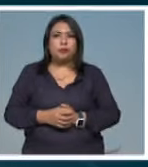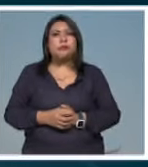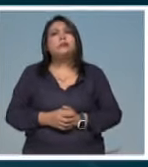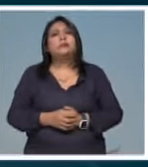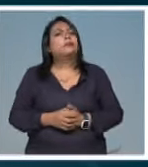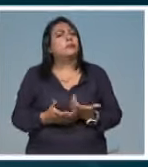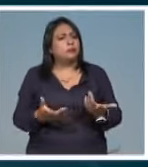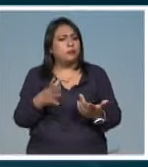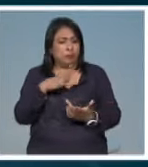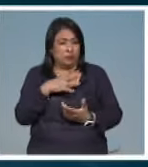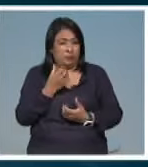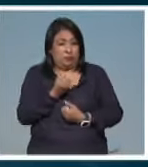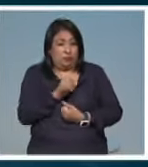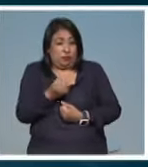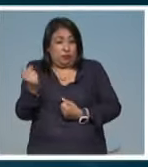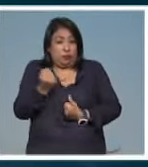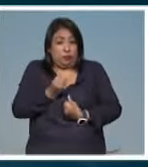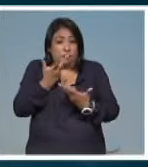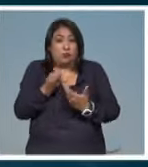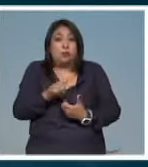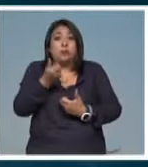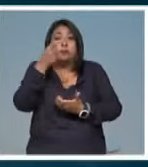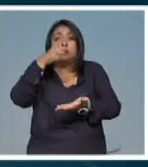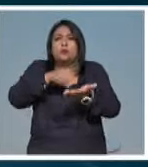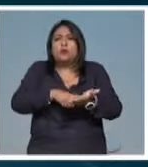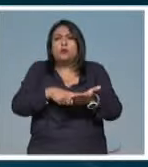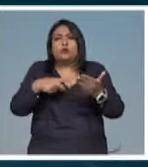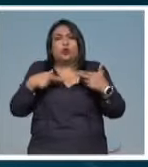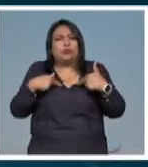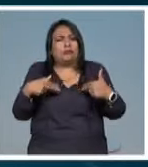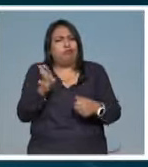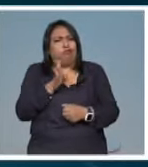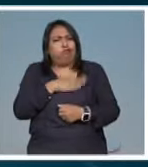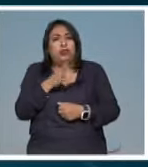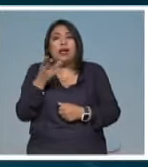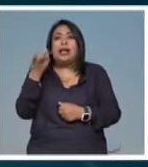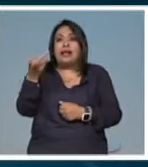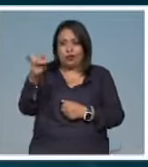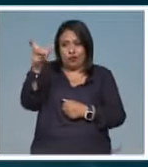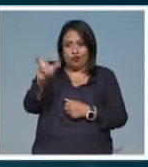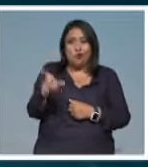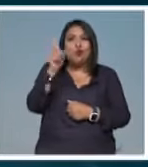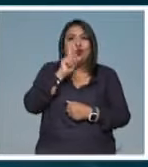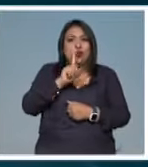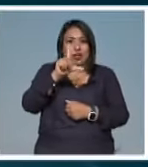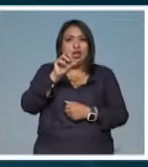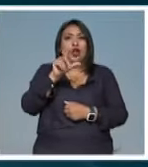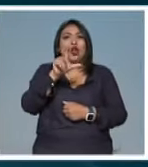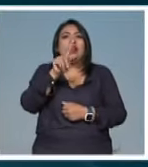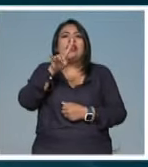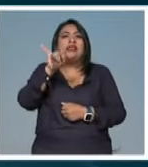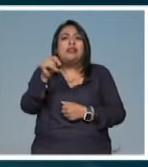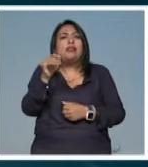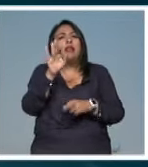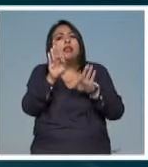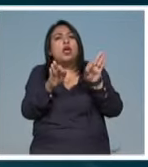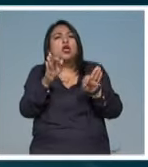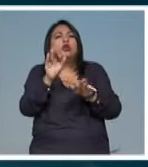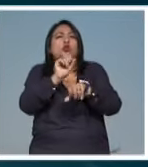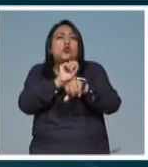Para que exista un gran poeta, primero tiene que habitarlo un gran ser humano. Y eso era Lolita, era la del trato suave,